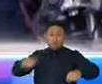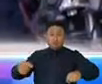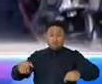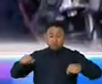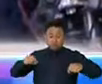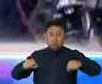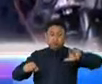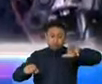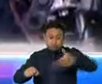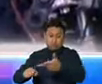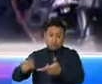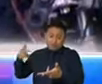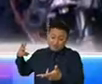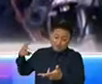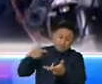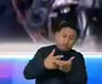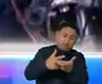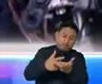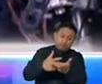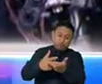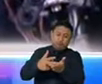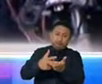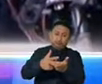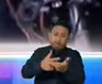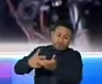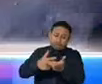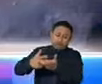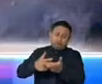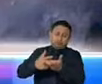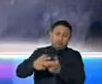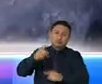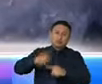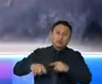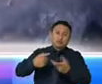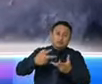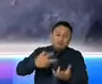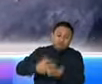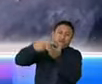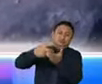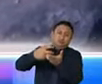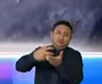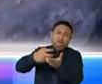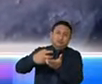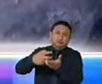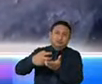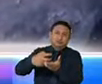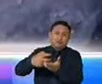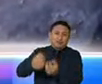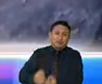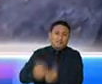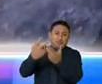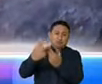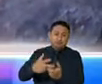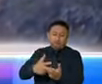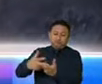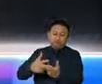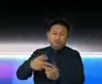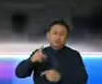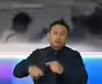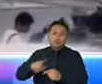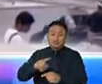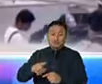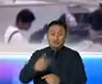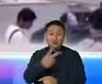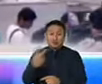moto se le incrustó en la parte de delante. Pero lamentablemente dice que no se pudo porque la moto inmediatamente, parece que el tanque de la gasolina explotó y se incendió